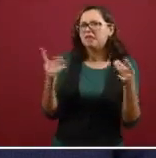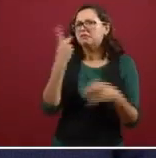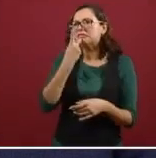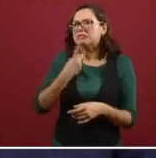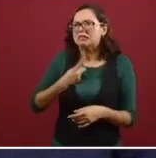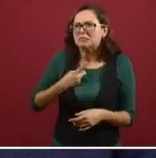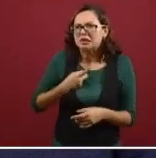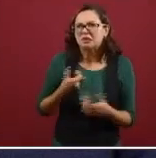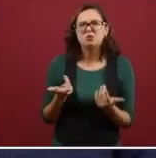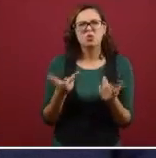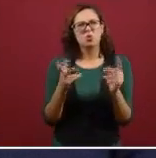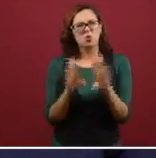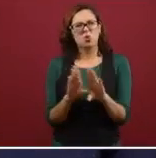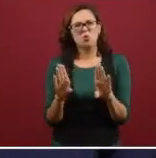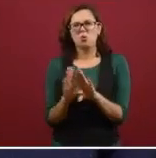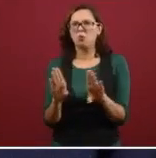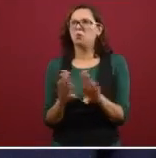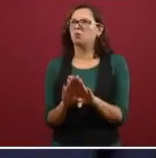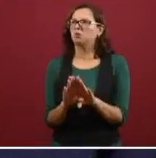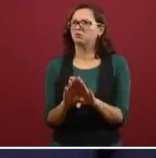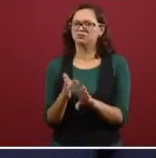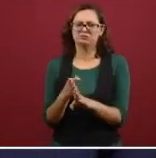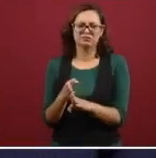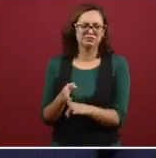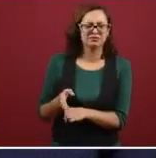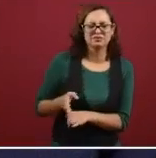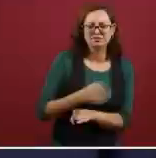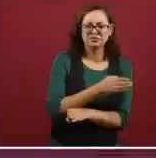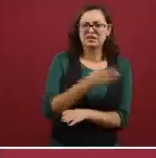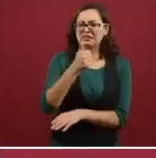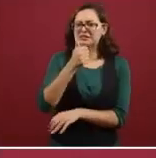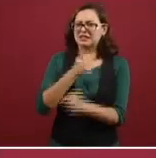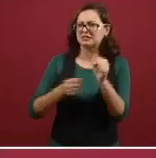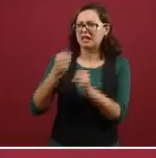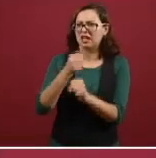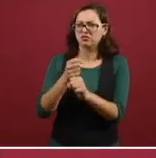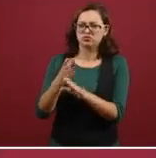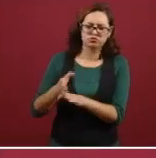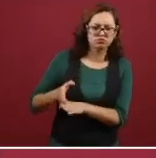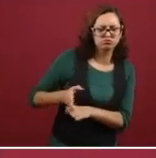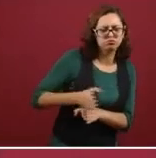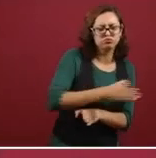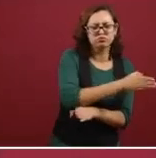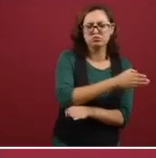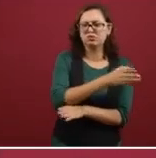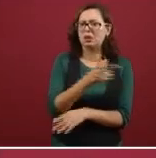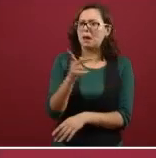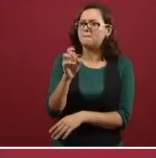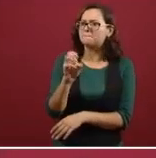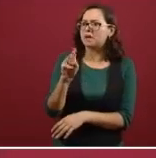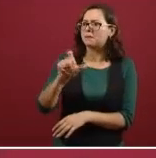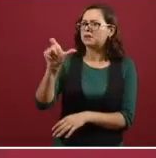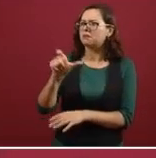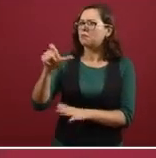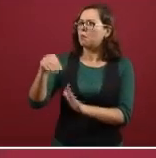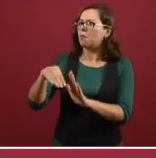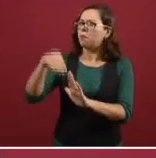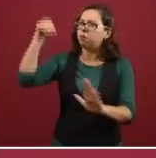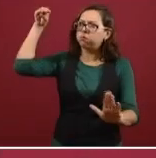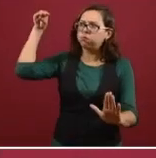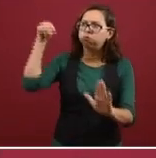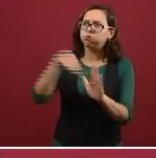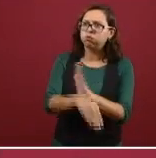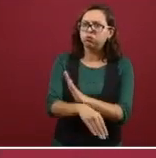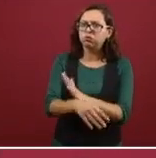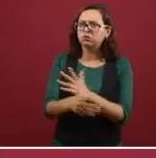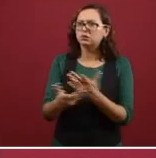que no dijeron nada en el sexenio pasado, que se desplomó la producción en